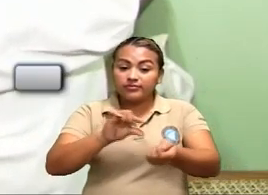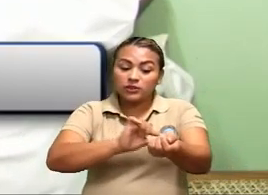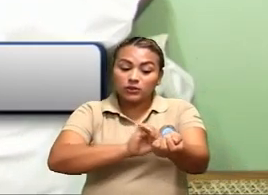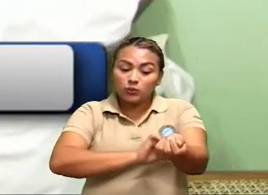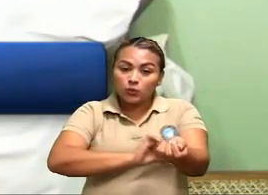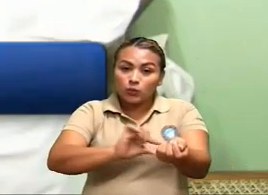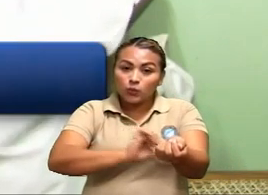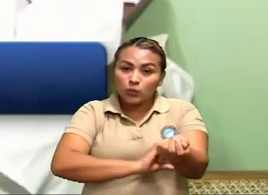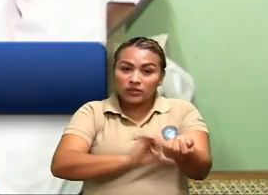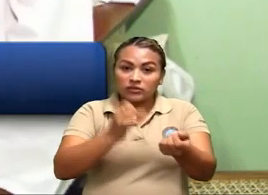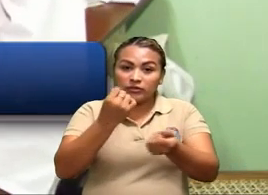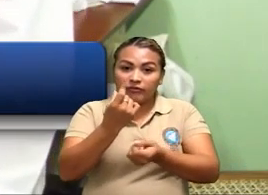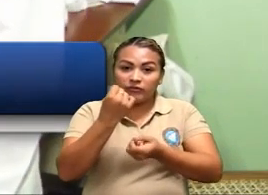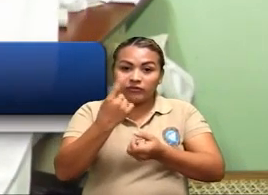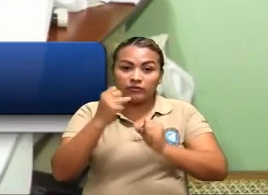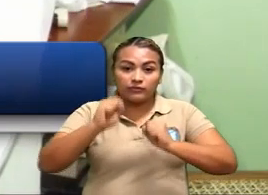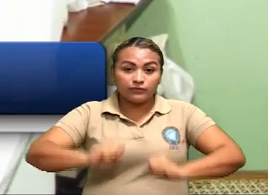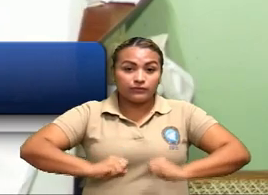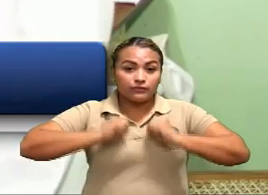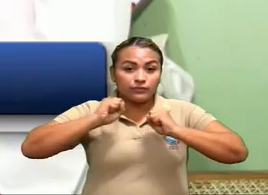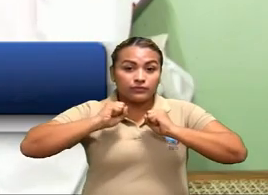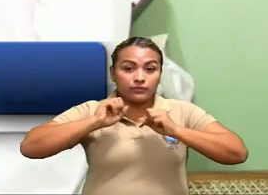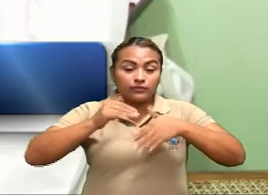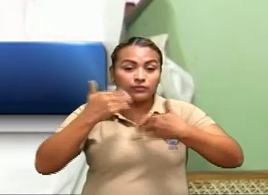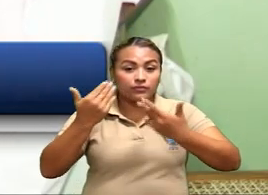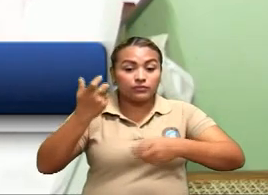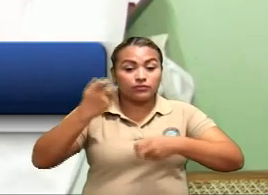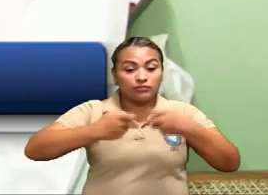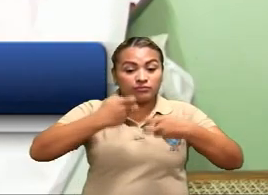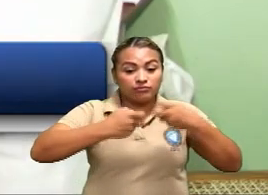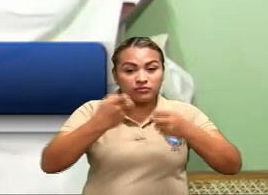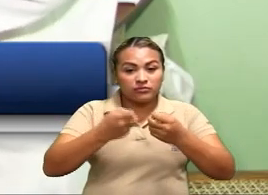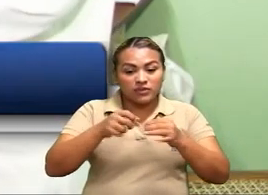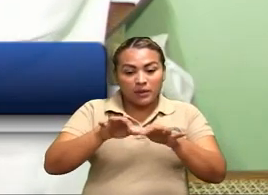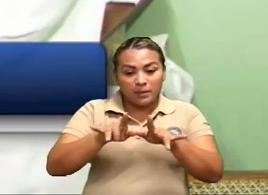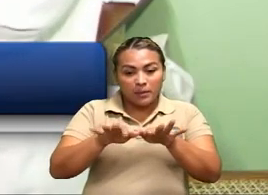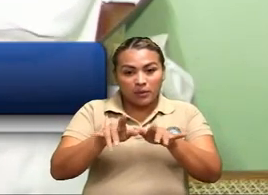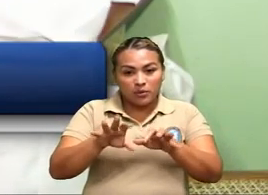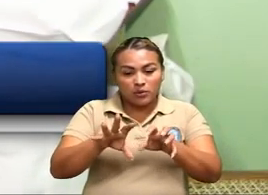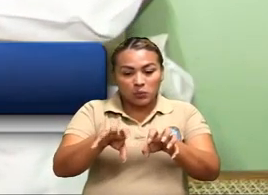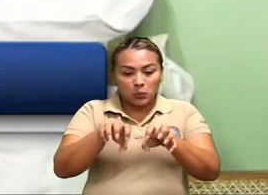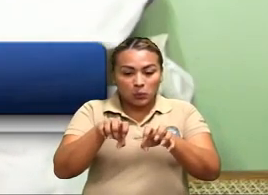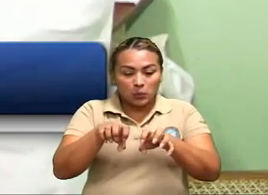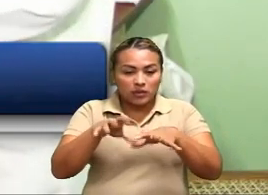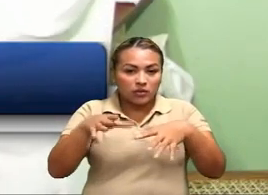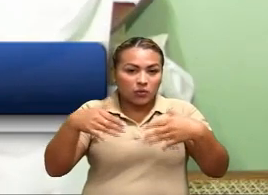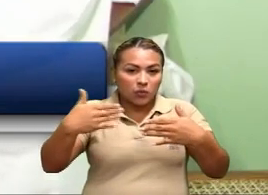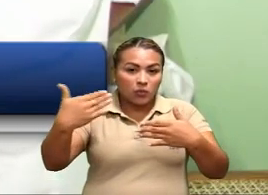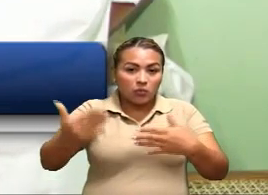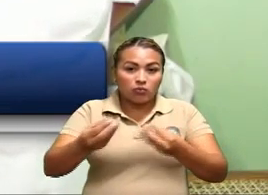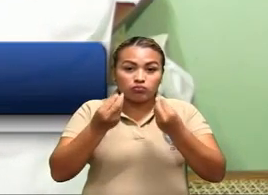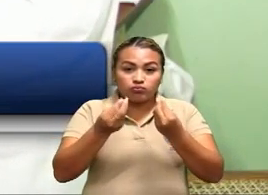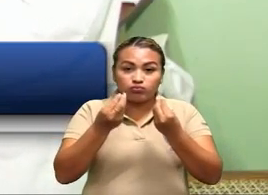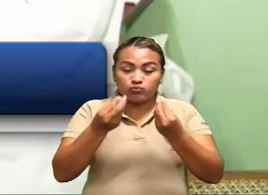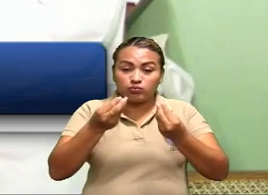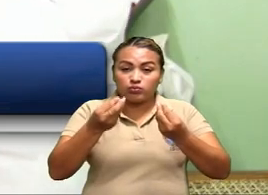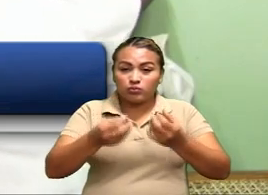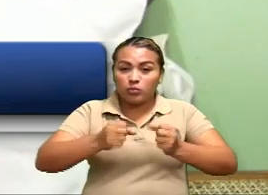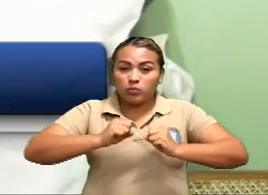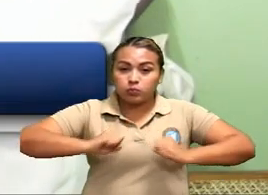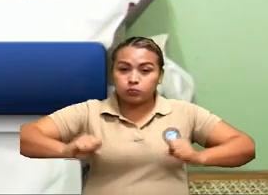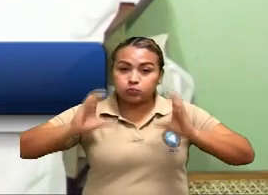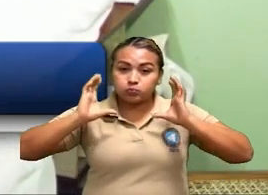duritos y entonces vienen problemas de los piececitos de los niños, se les enconchan, cuando están muy gorditos se hacen cornetitos,